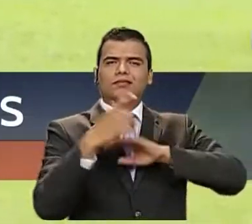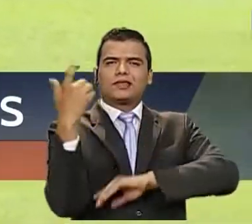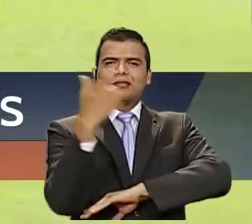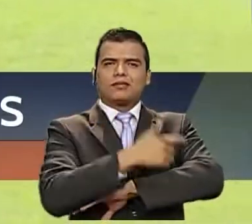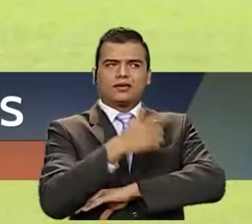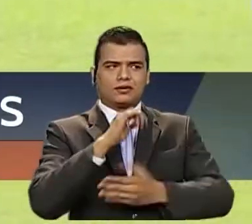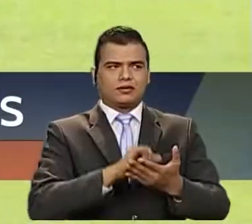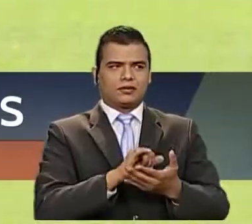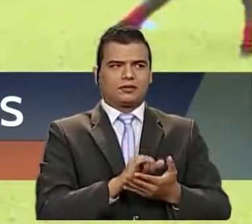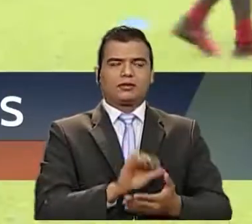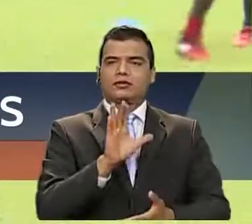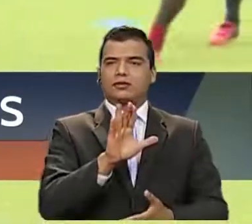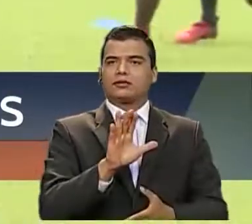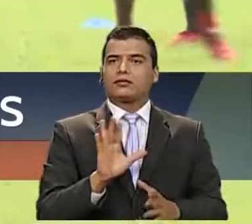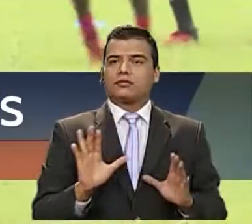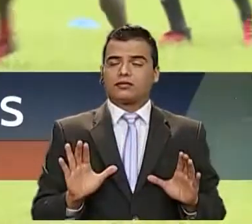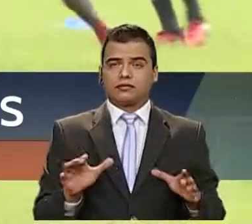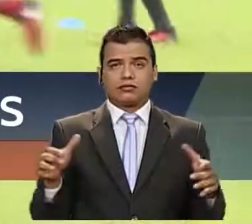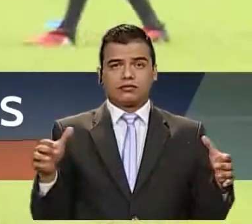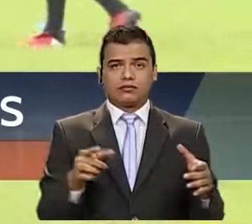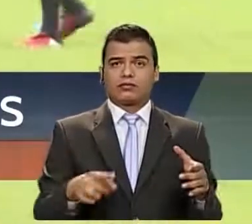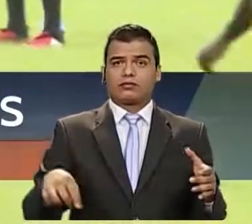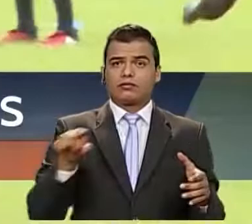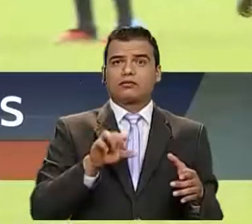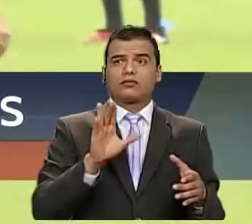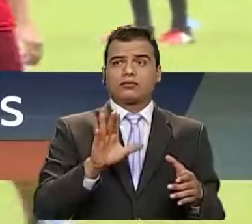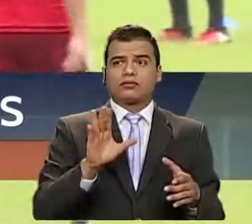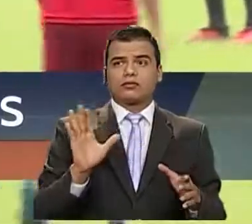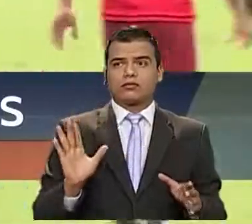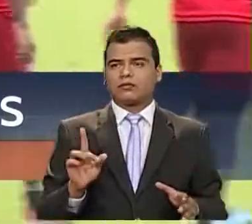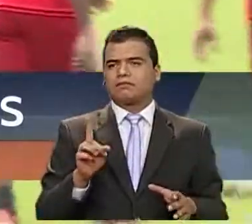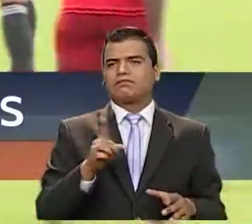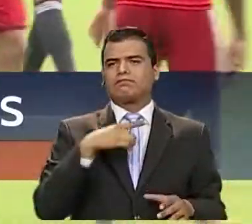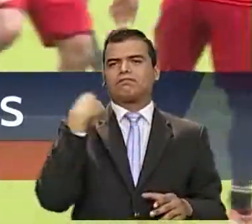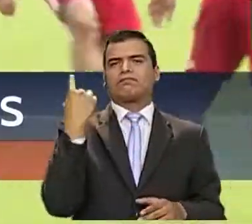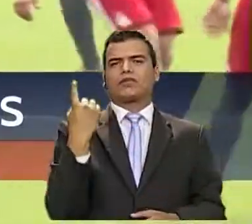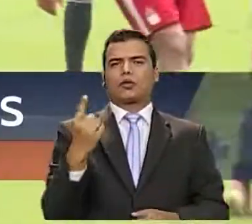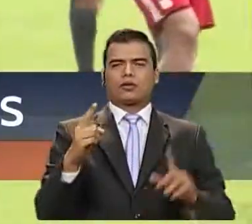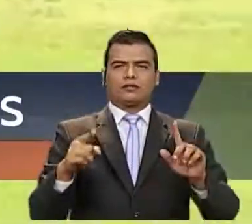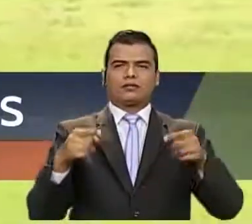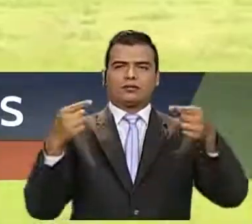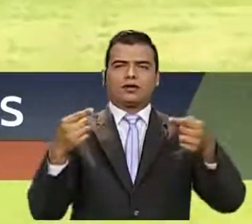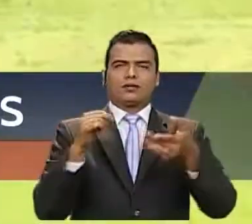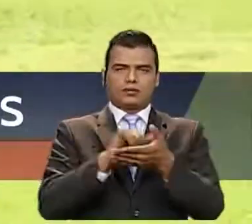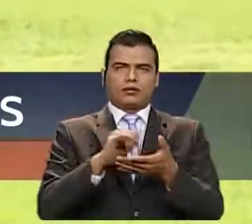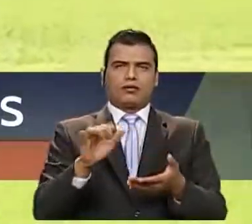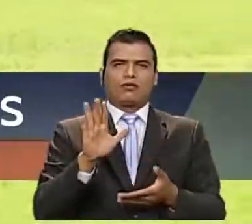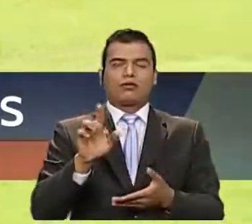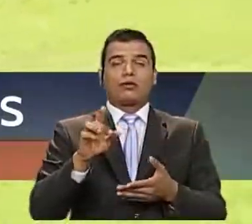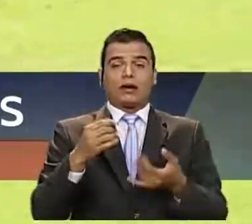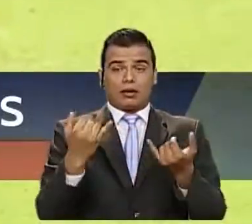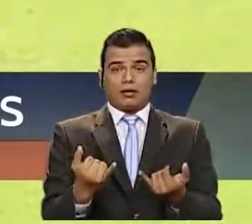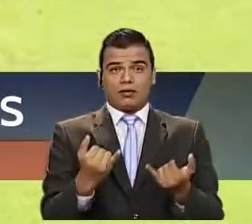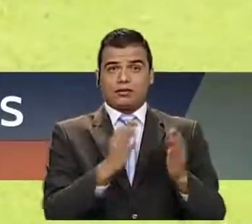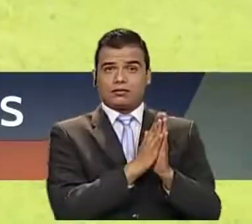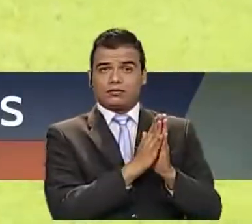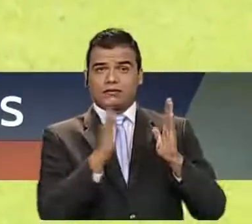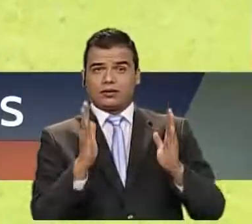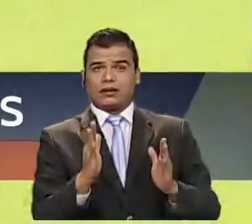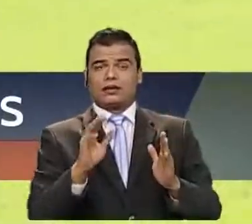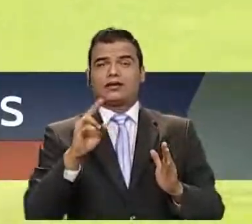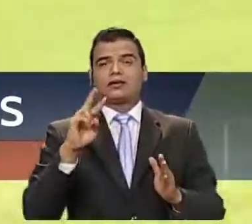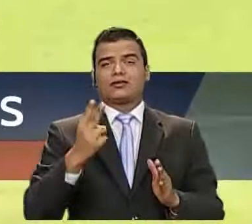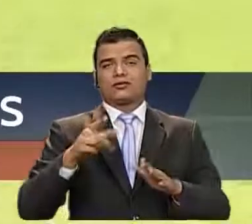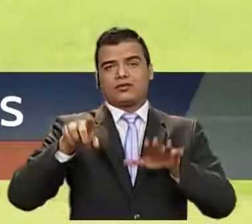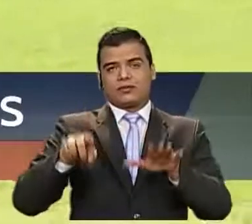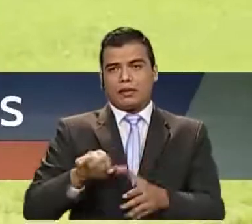los Diablos Rojos saben que pasa por un buen momento y que solo ha perdido un juego en el semestre en condición de visitante. Un equipo